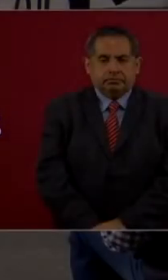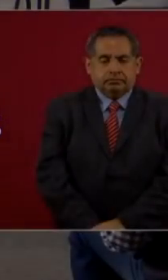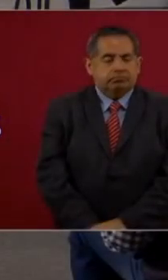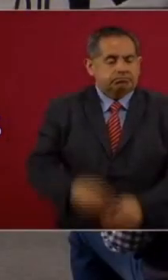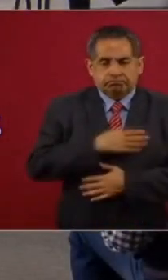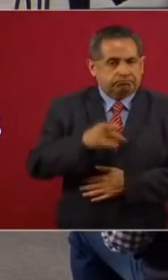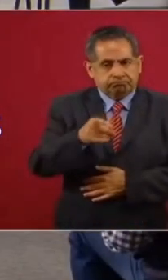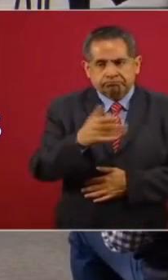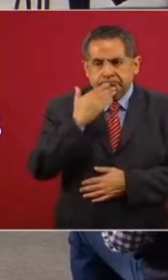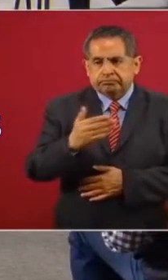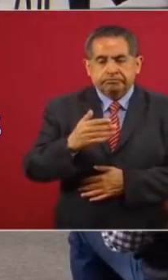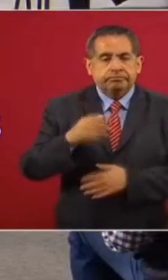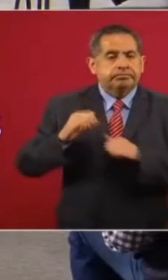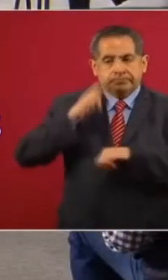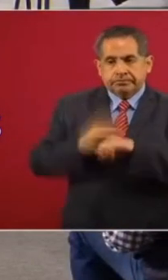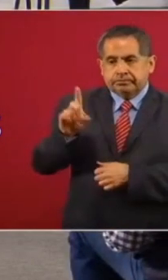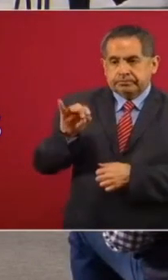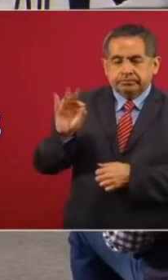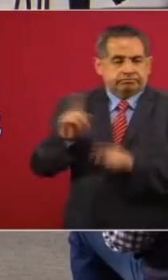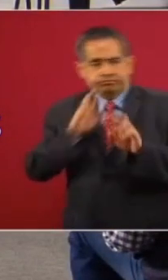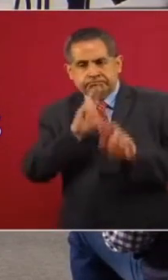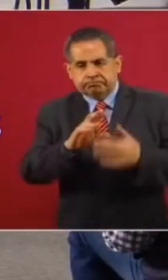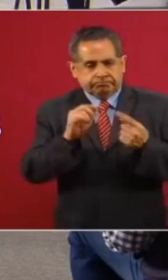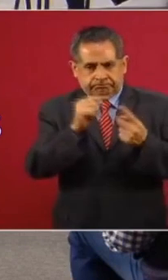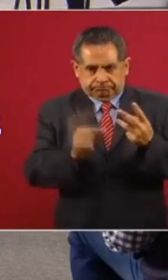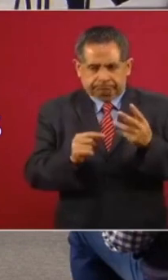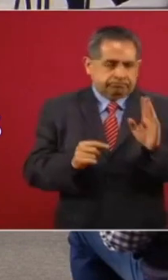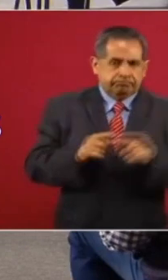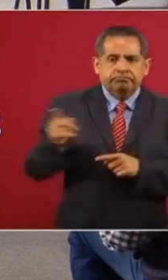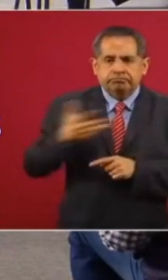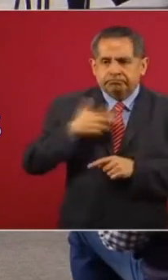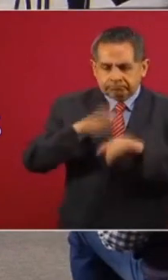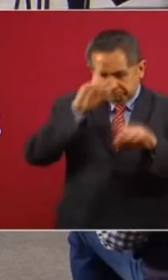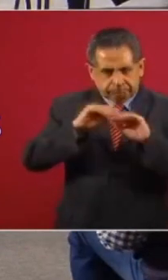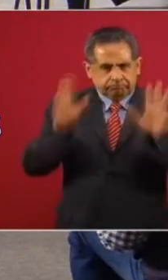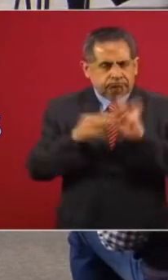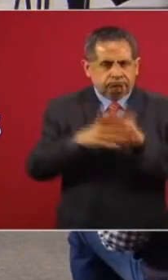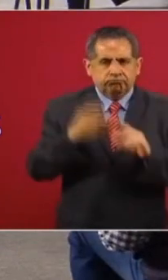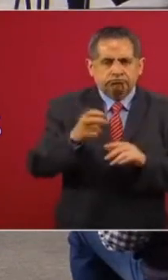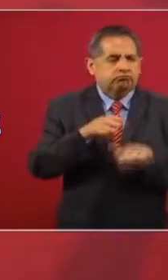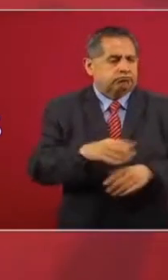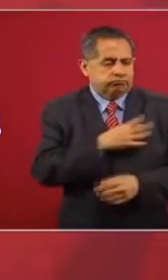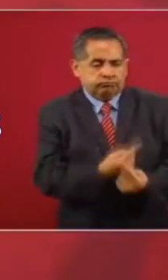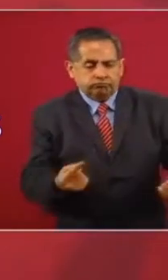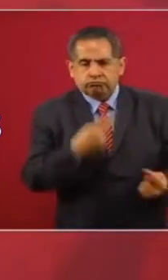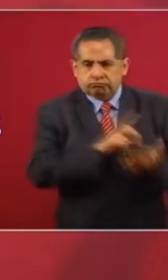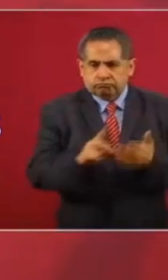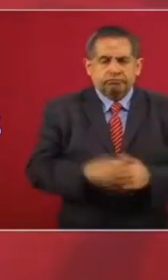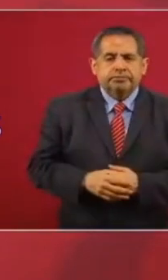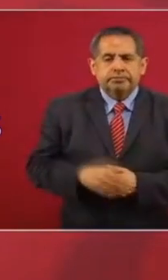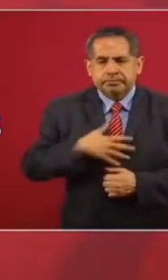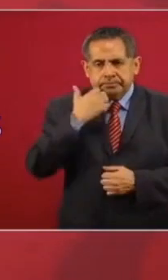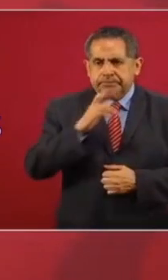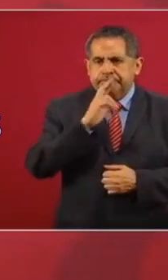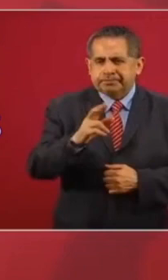qué bueno que tratas la titular del DIF, aquí está Rocío, va a contestarte las primeras preguntas porque ella trae más clara esta situación de los huérfanos y sus derechos. Yo sí te